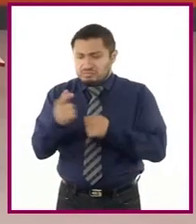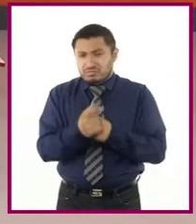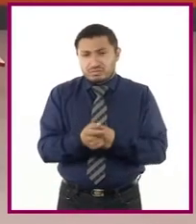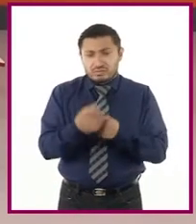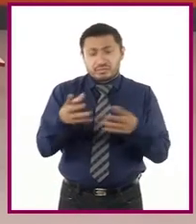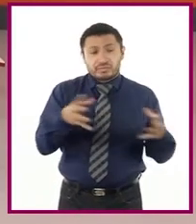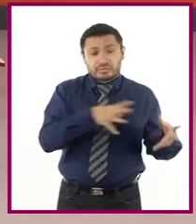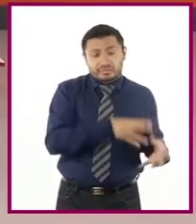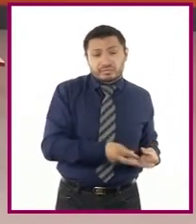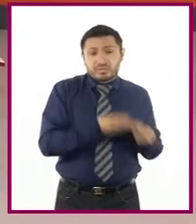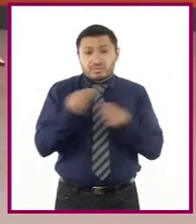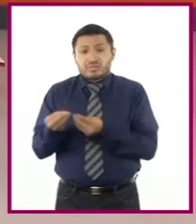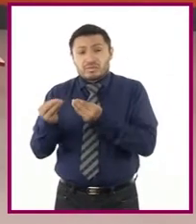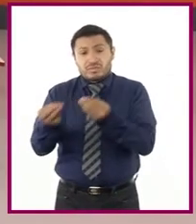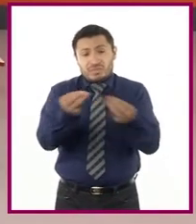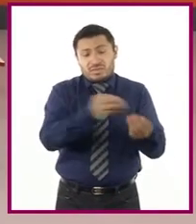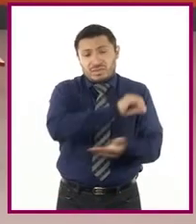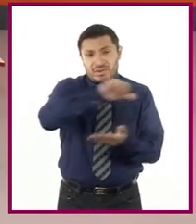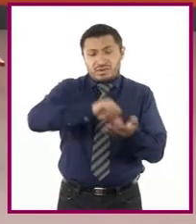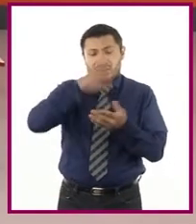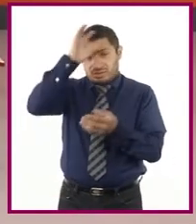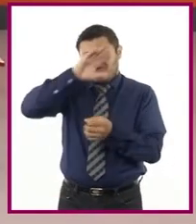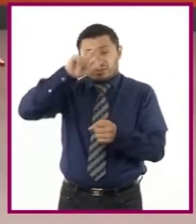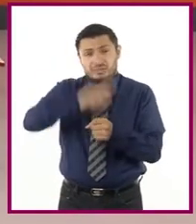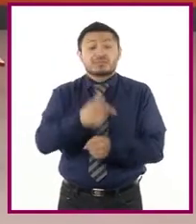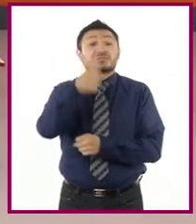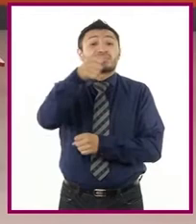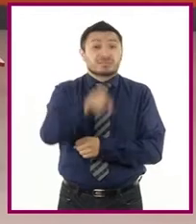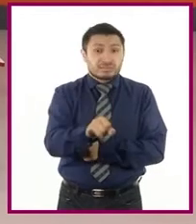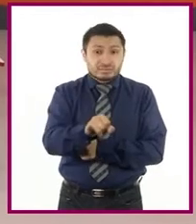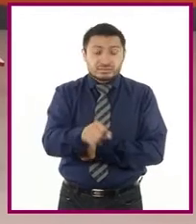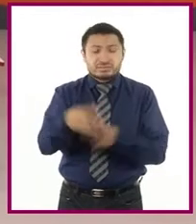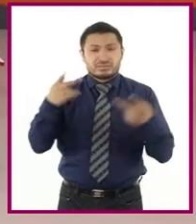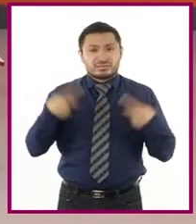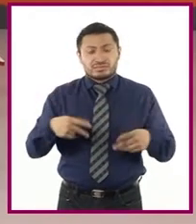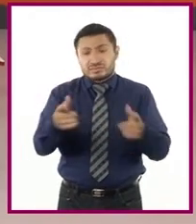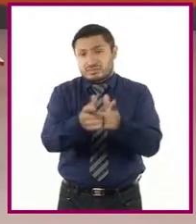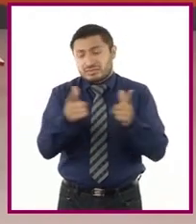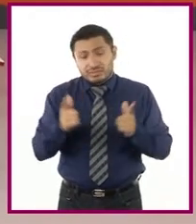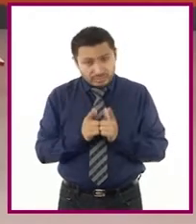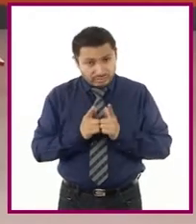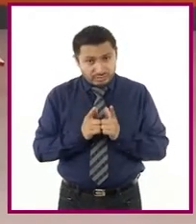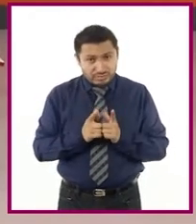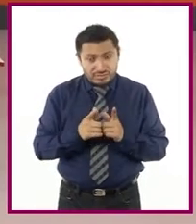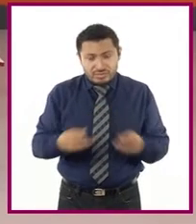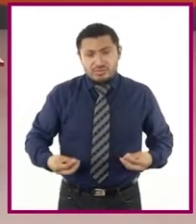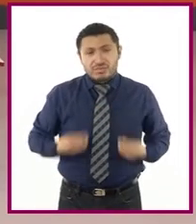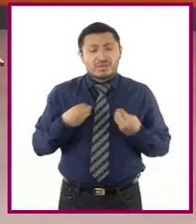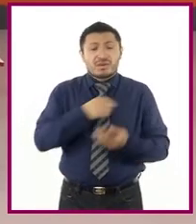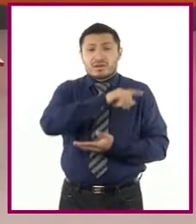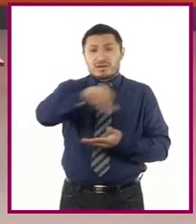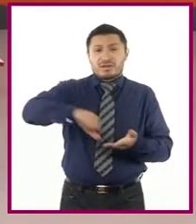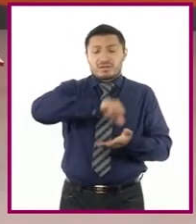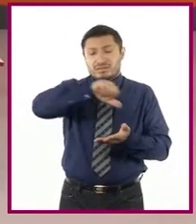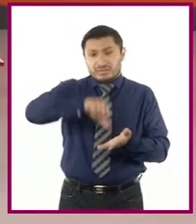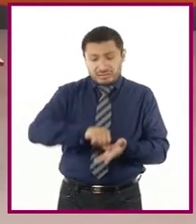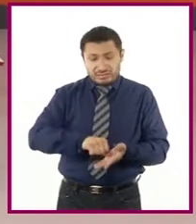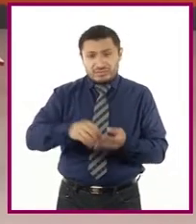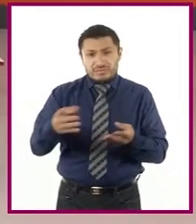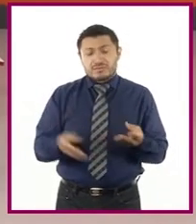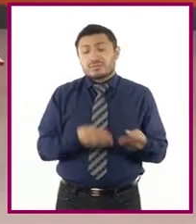lugar cercano al centro cultural. De este modo, las y los coristas que viven en la zona podrán pasar por